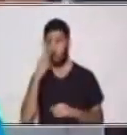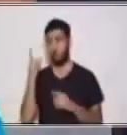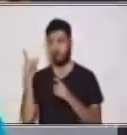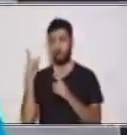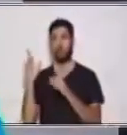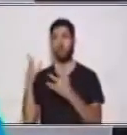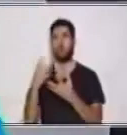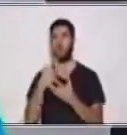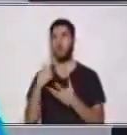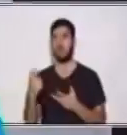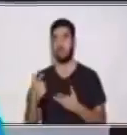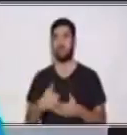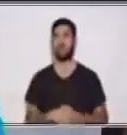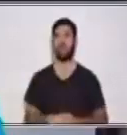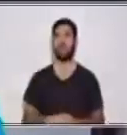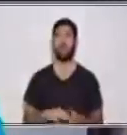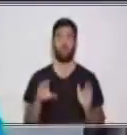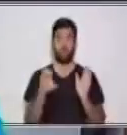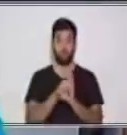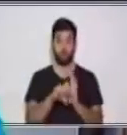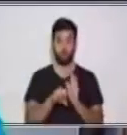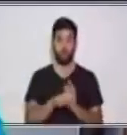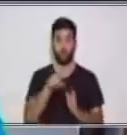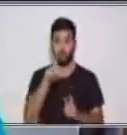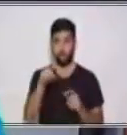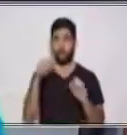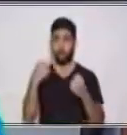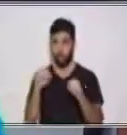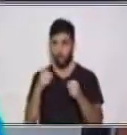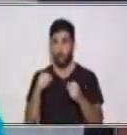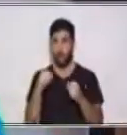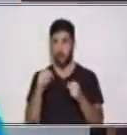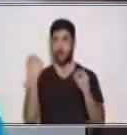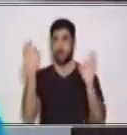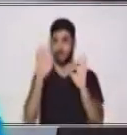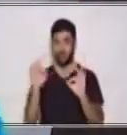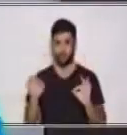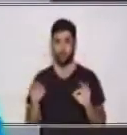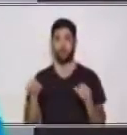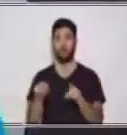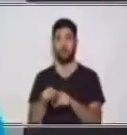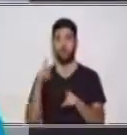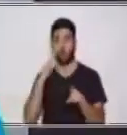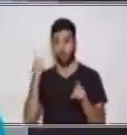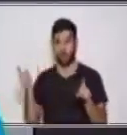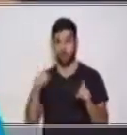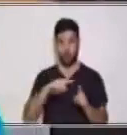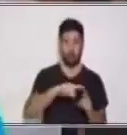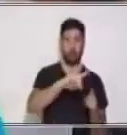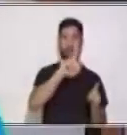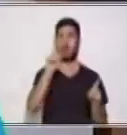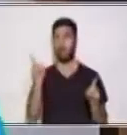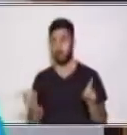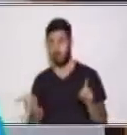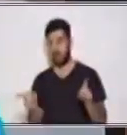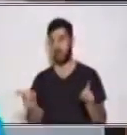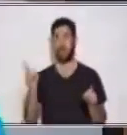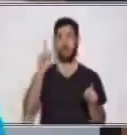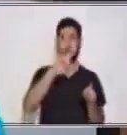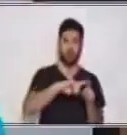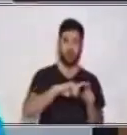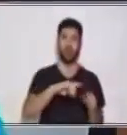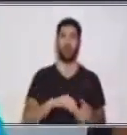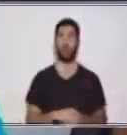momento. Si tú empiezas a hacer las medidas con tu transportador contrario a las agujas del